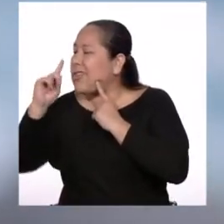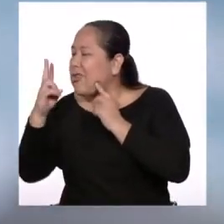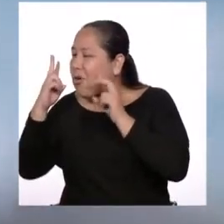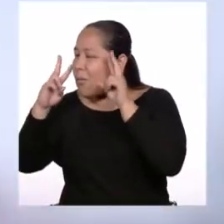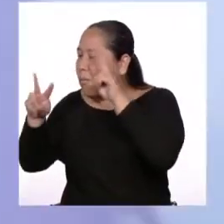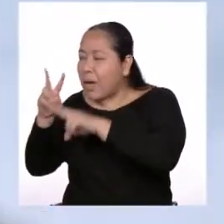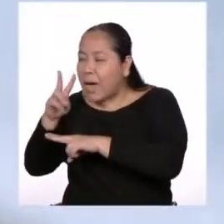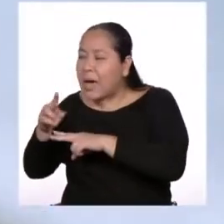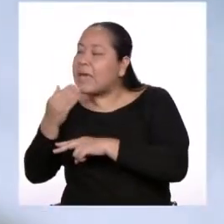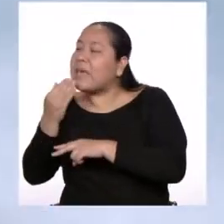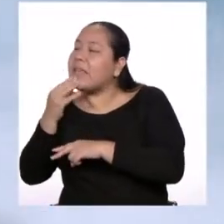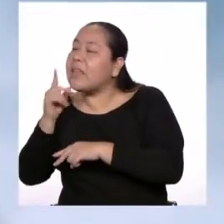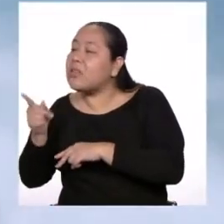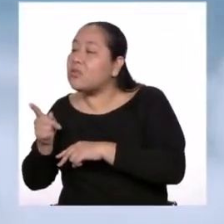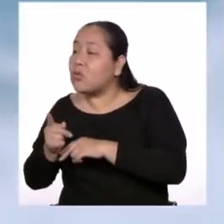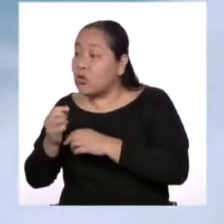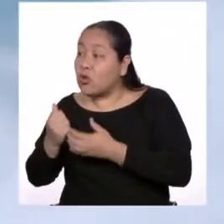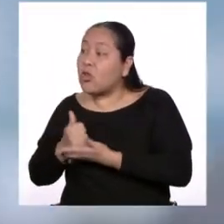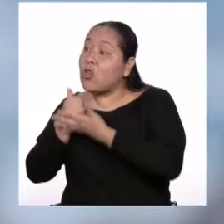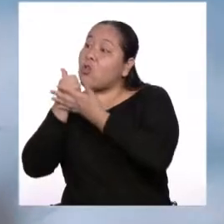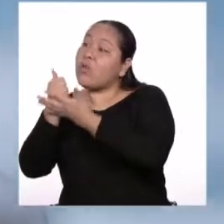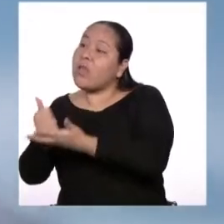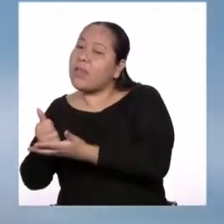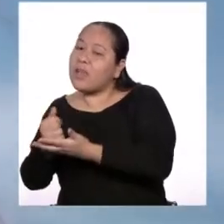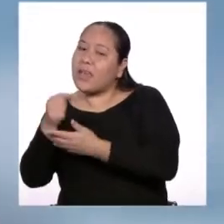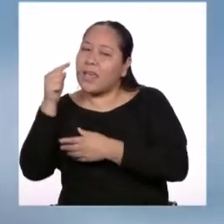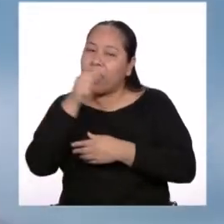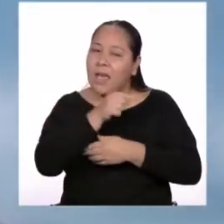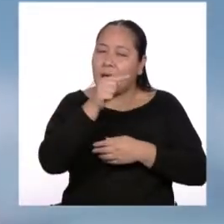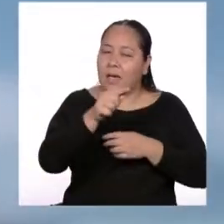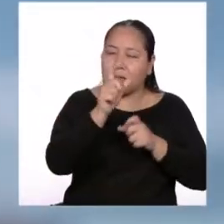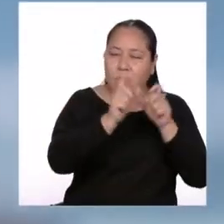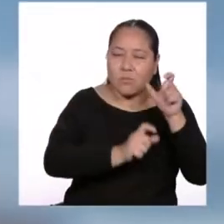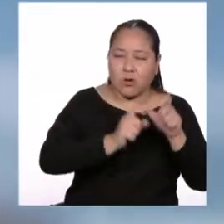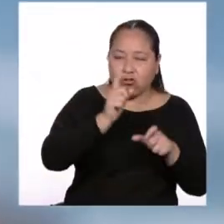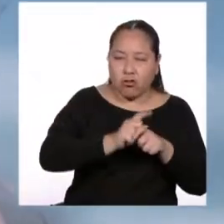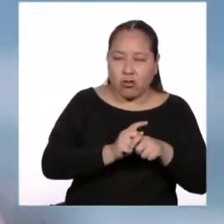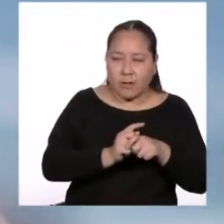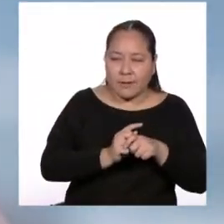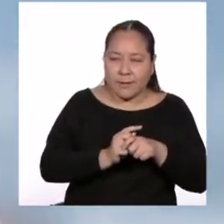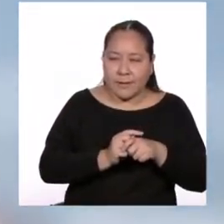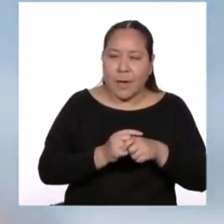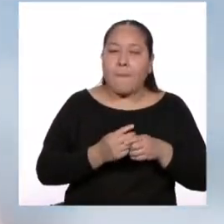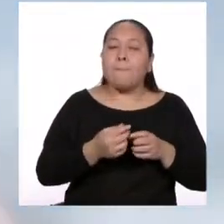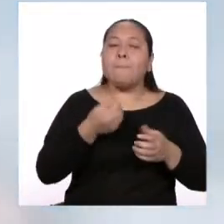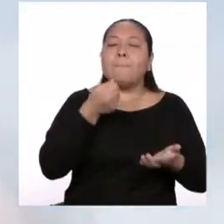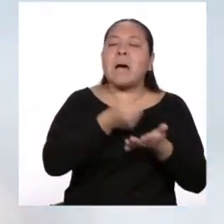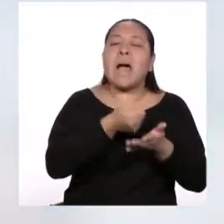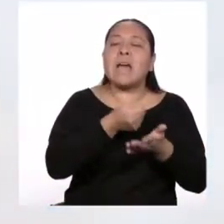más fuertes, por lo que los pretendientes mancharán con su sangre los muros del palacio.